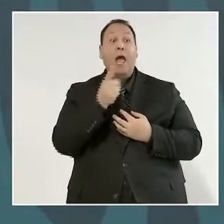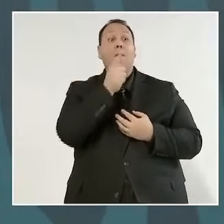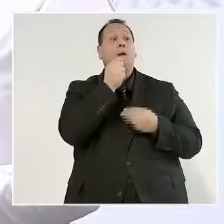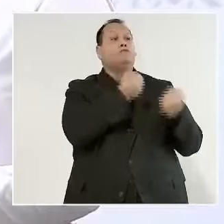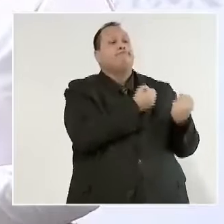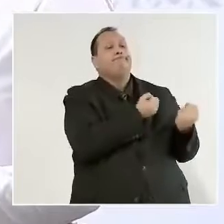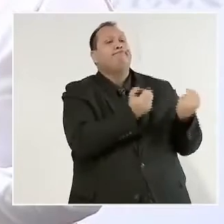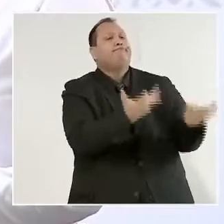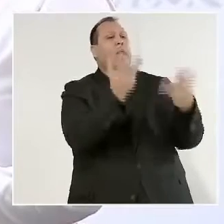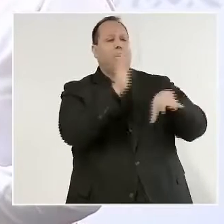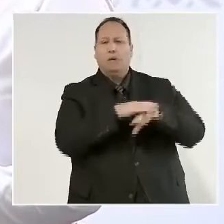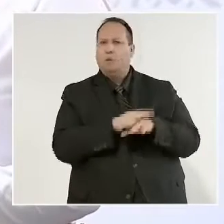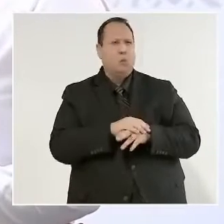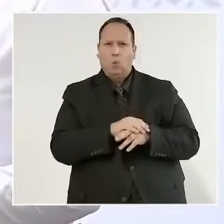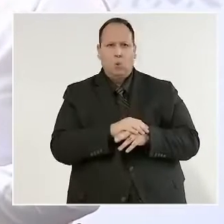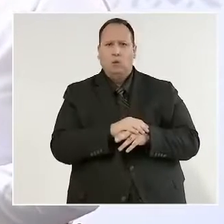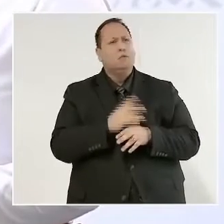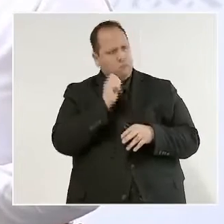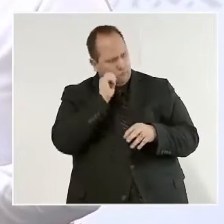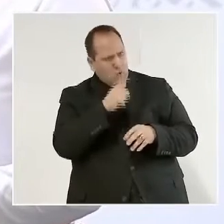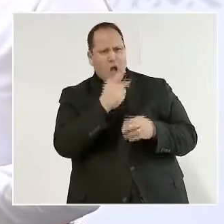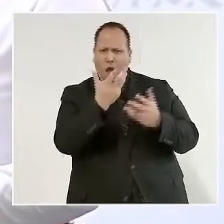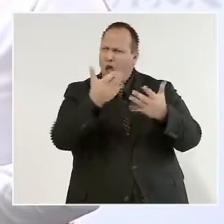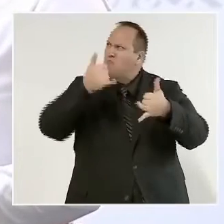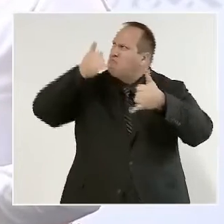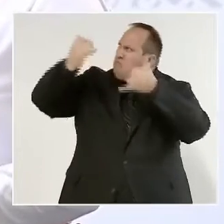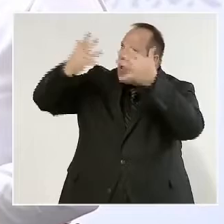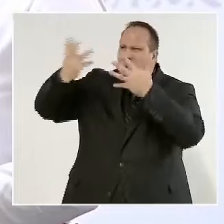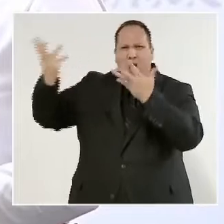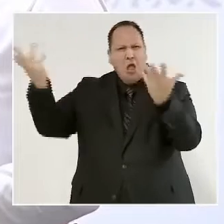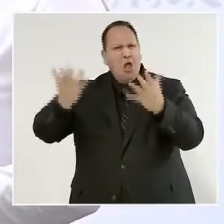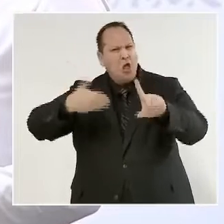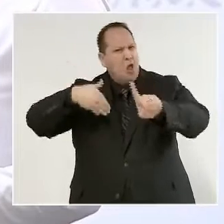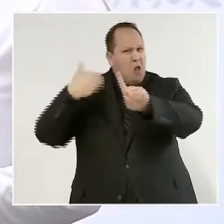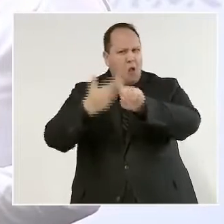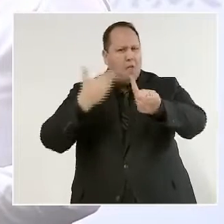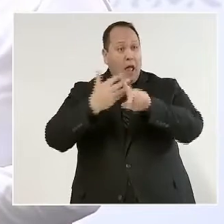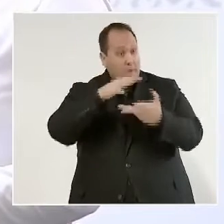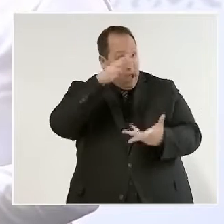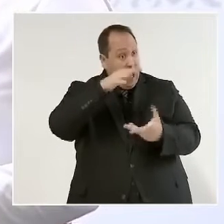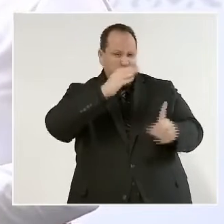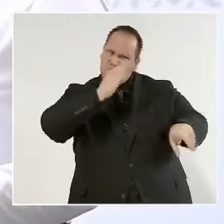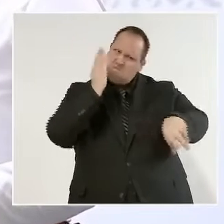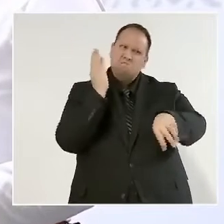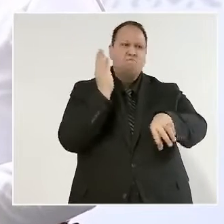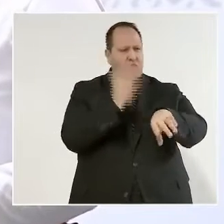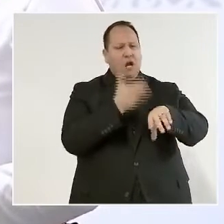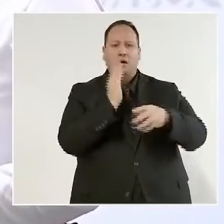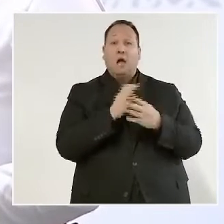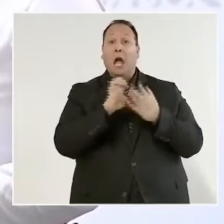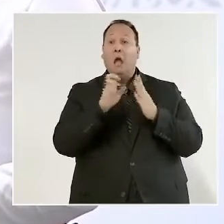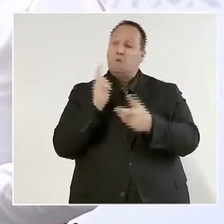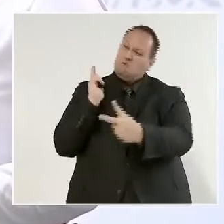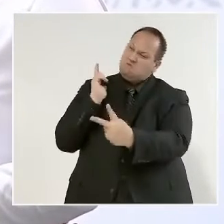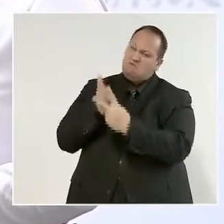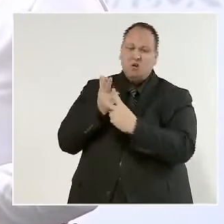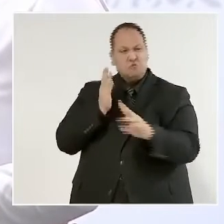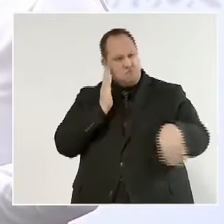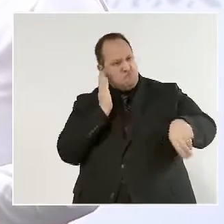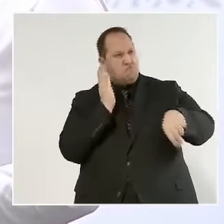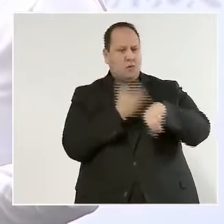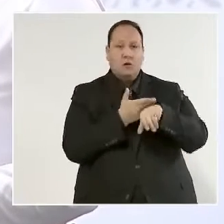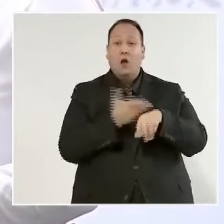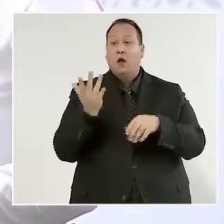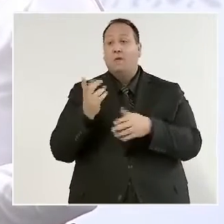policías, sino castigando a quienes cometen ilícitos mayores, como el homicidio doloso,